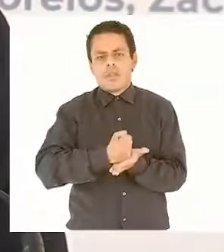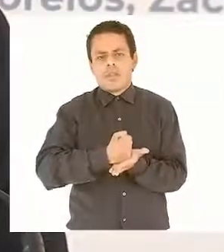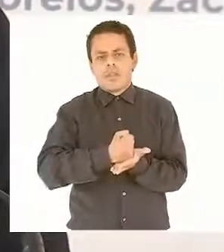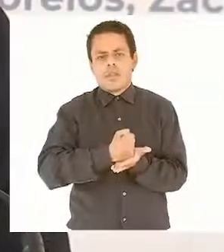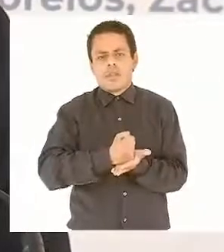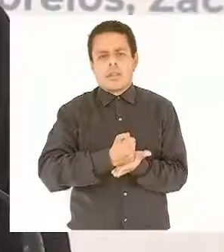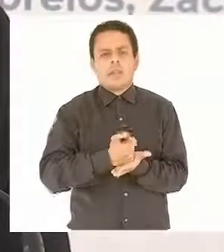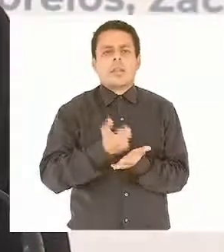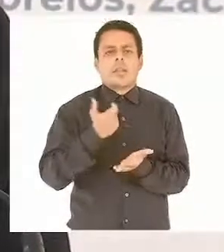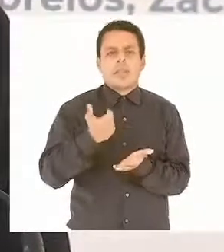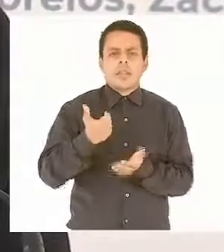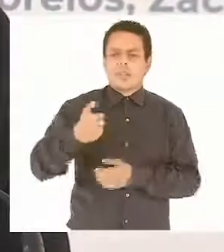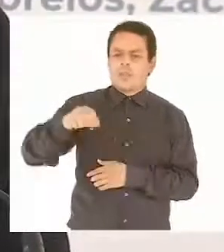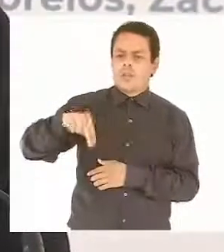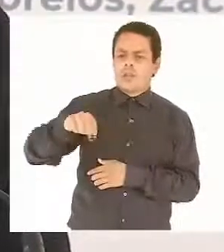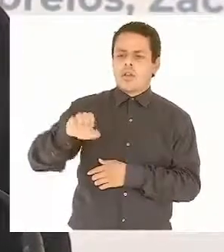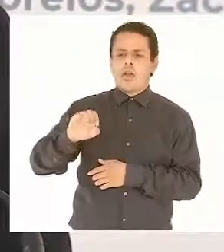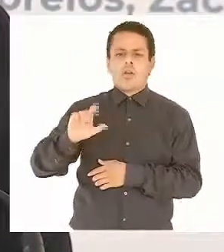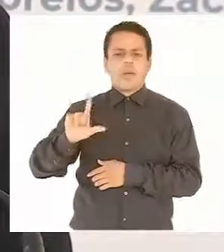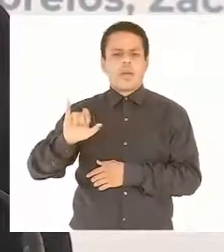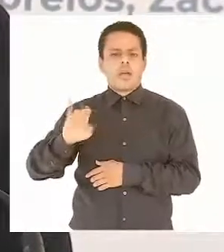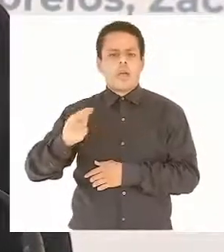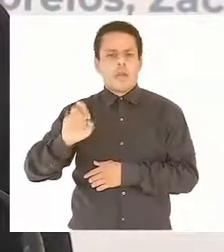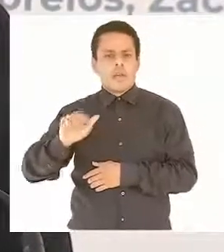económica neoliberal.